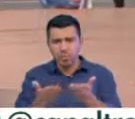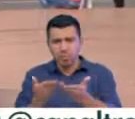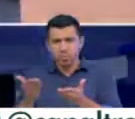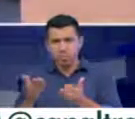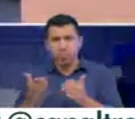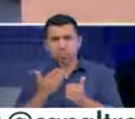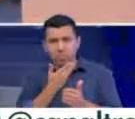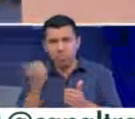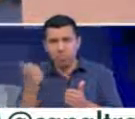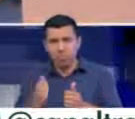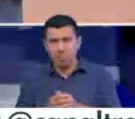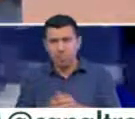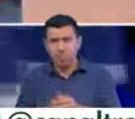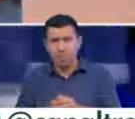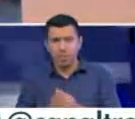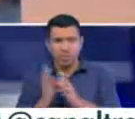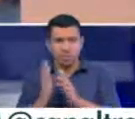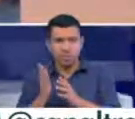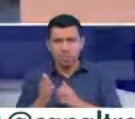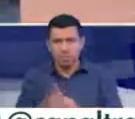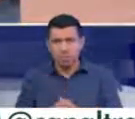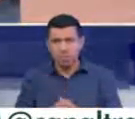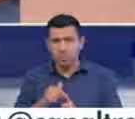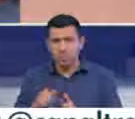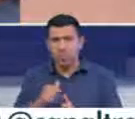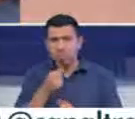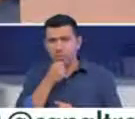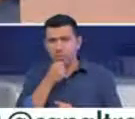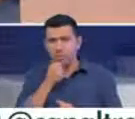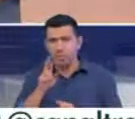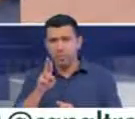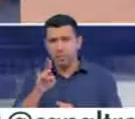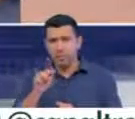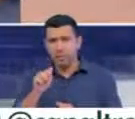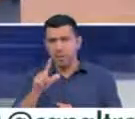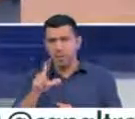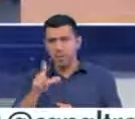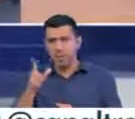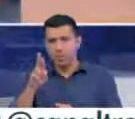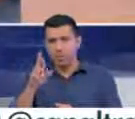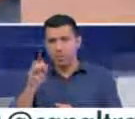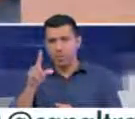garantías. Desde Ocaña, en el norte de Santander, con la cámara de Jesús Zúñiga, Raúl Rolando Castro para Oriente Noticias.